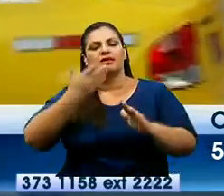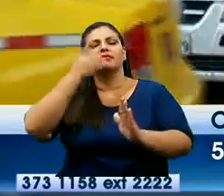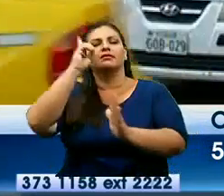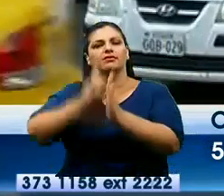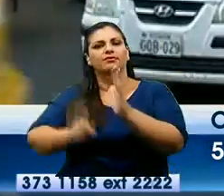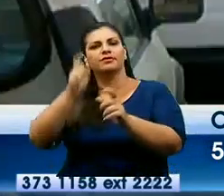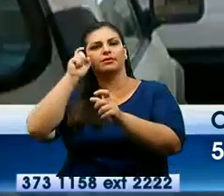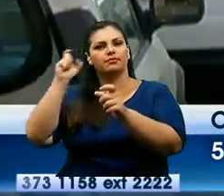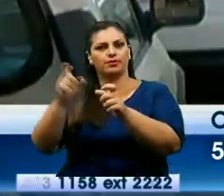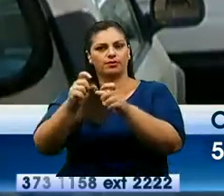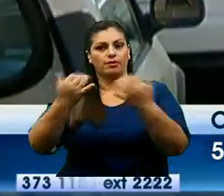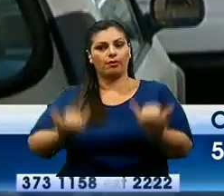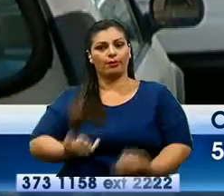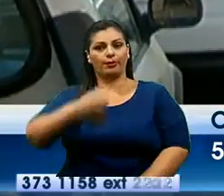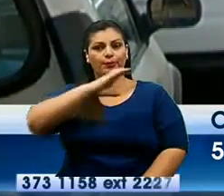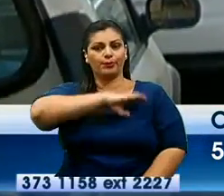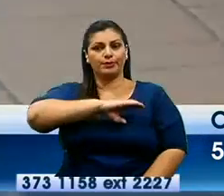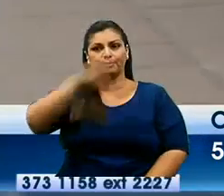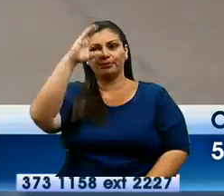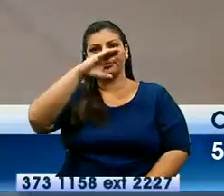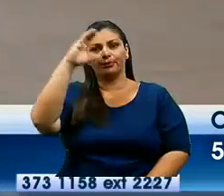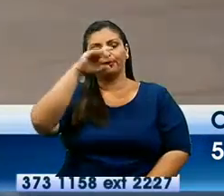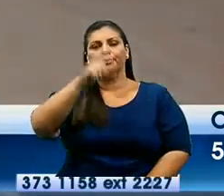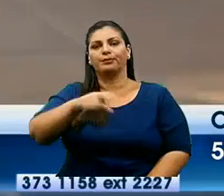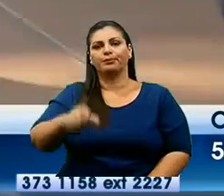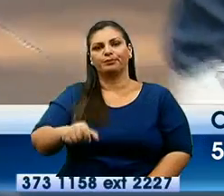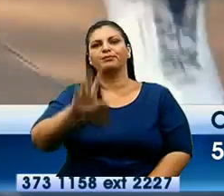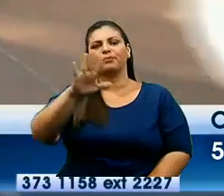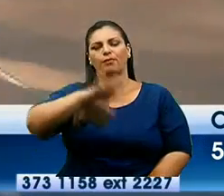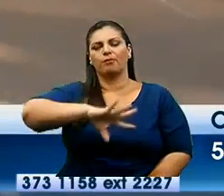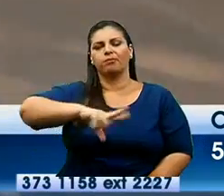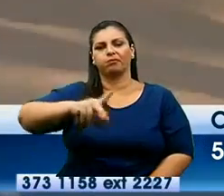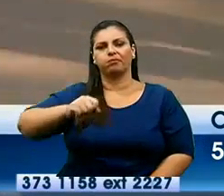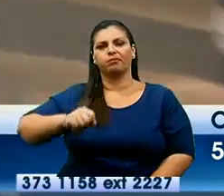se encuentra tras la pista de esta banda de atracadores.